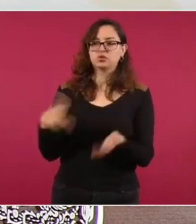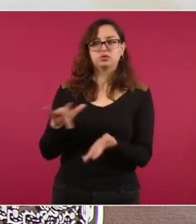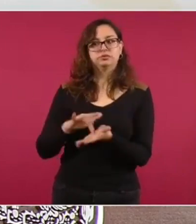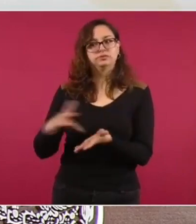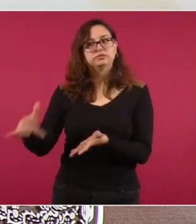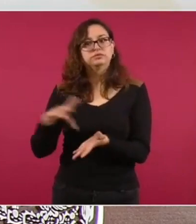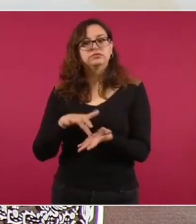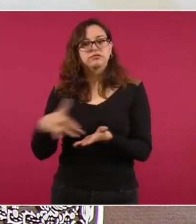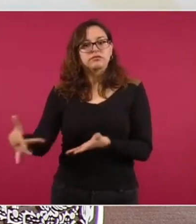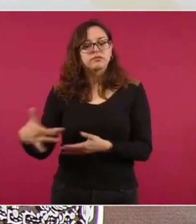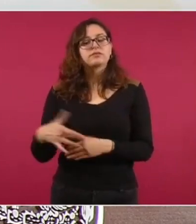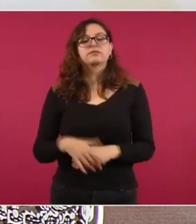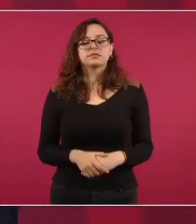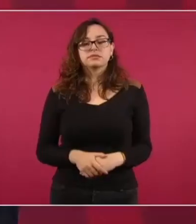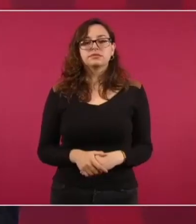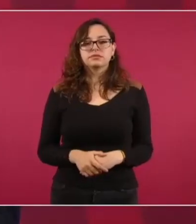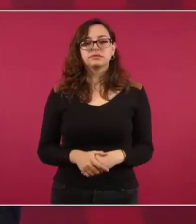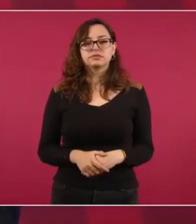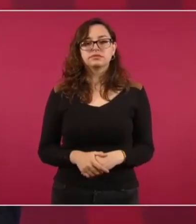libros de texto